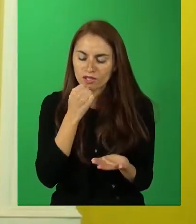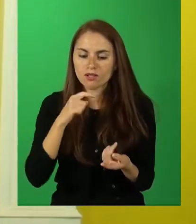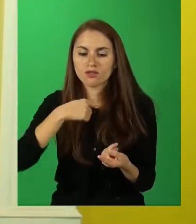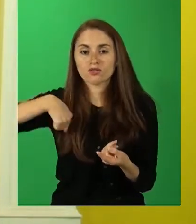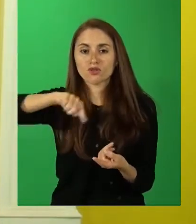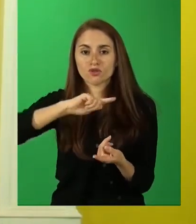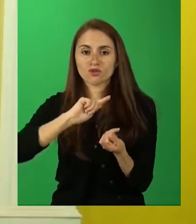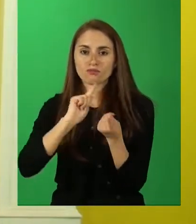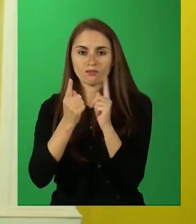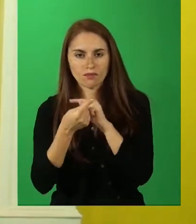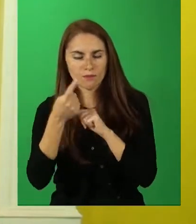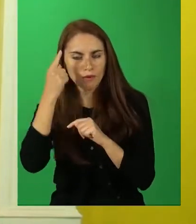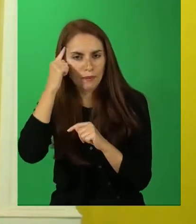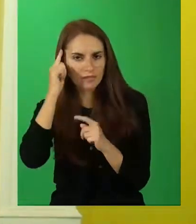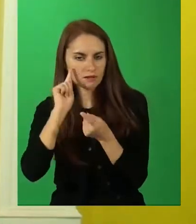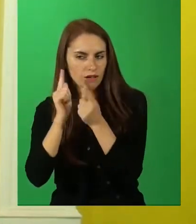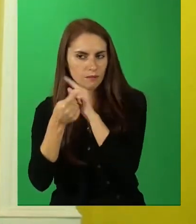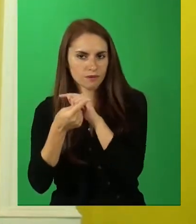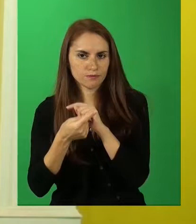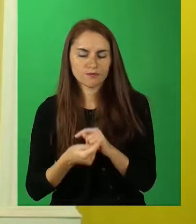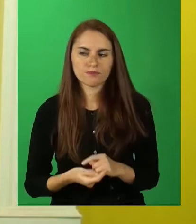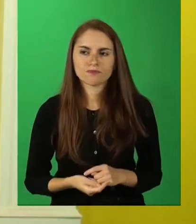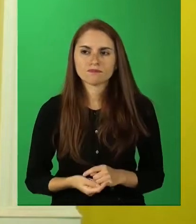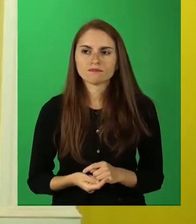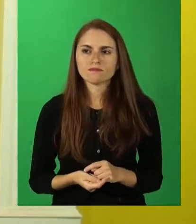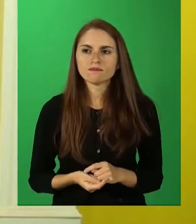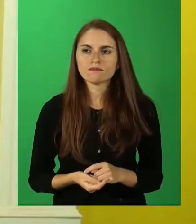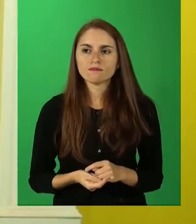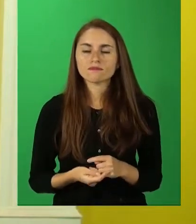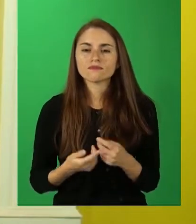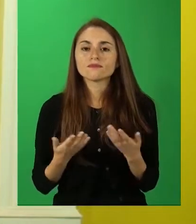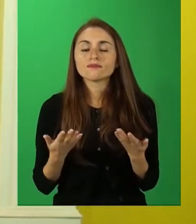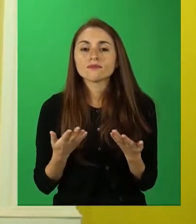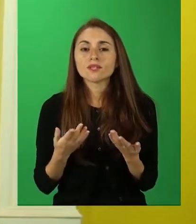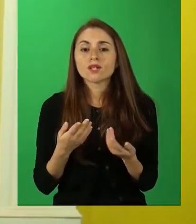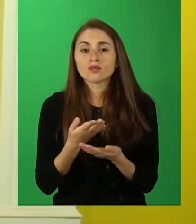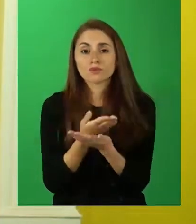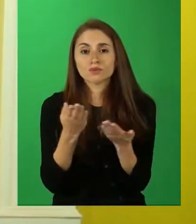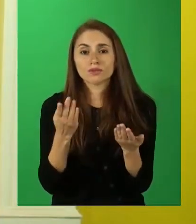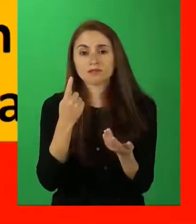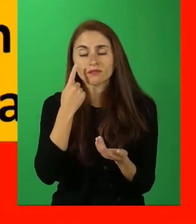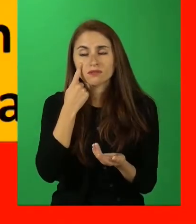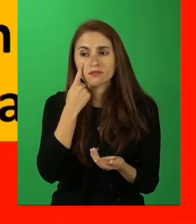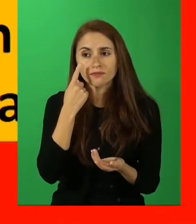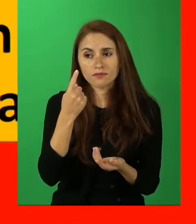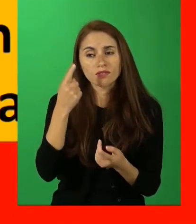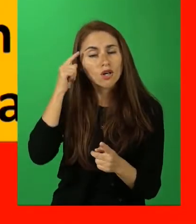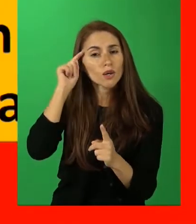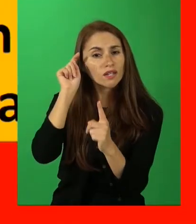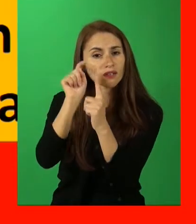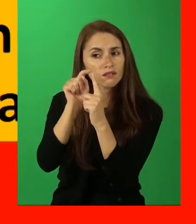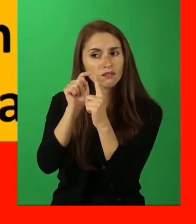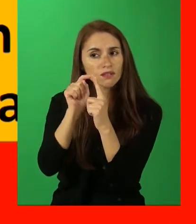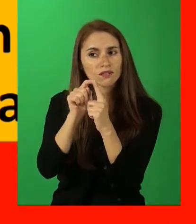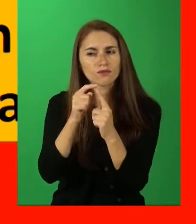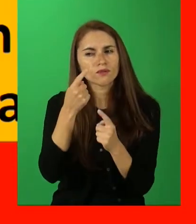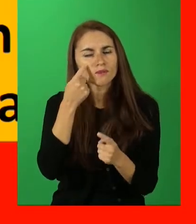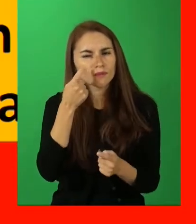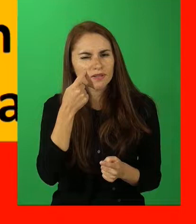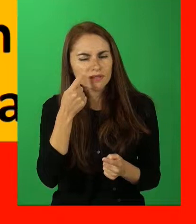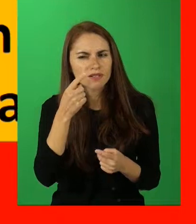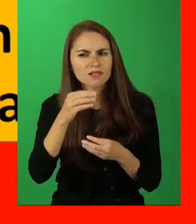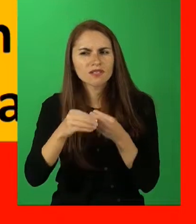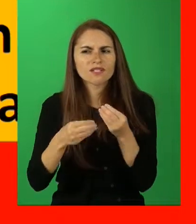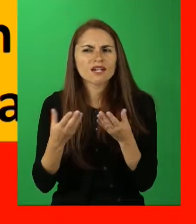cambiar nuestra forma de pensar en torno a ello. Para quienes siguen el programa de estudio, hoy día el objetivo es comprender las causas